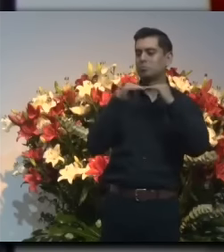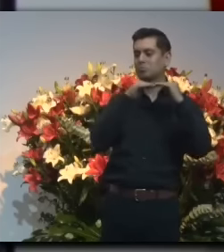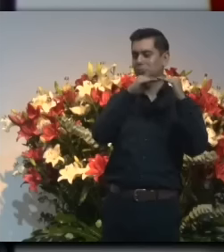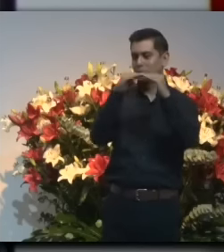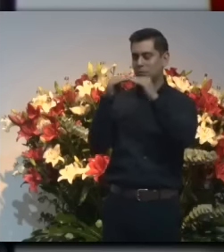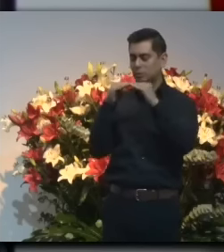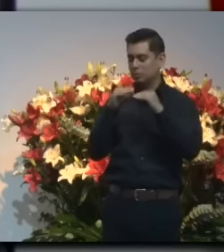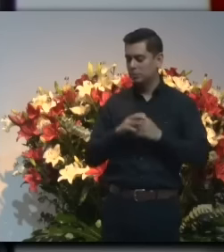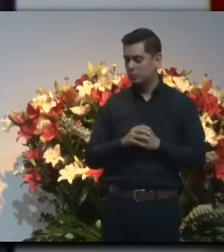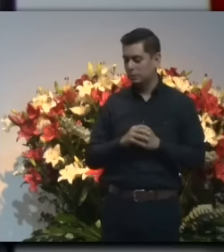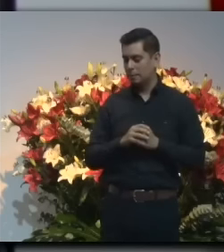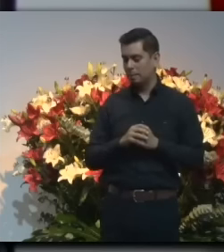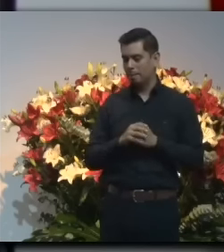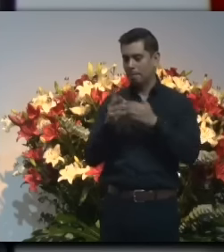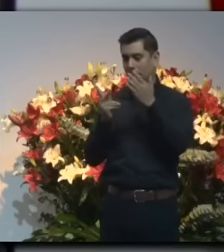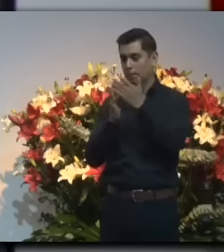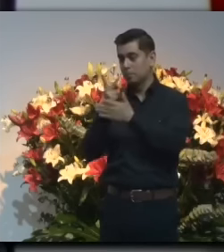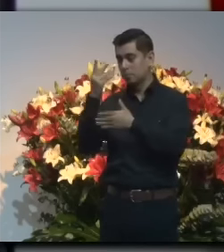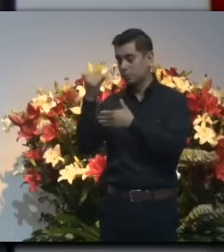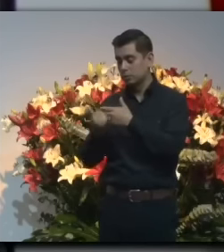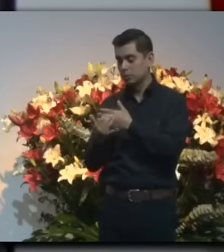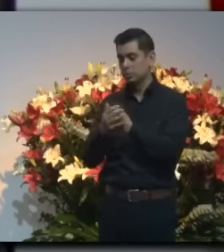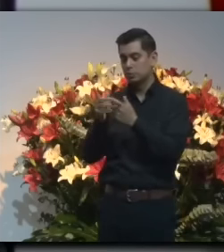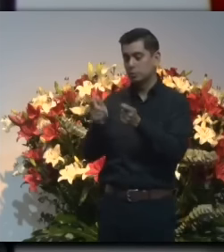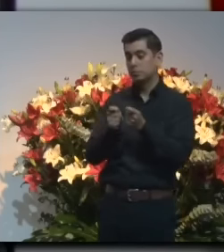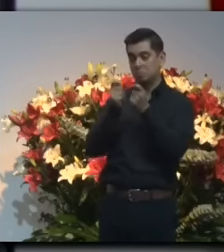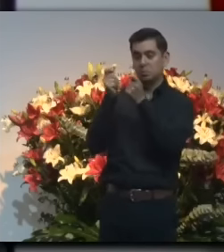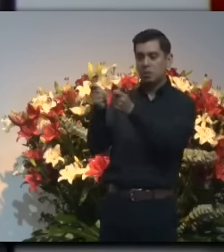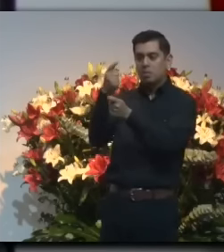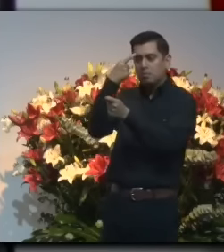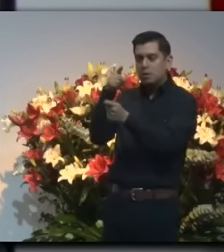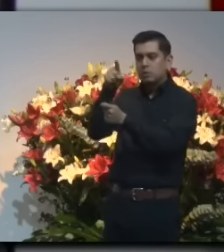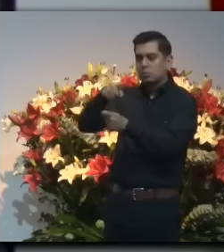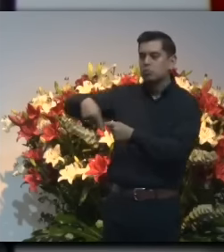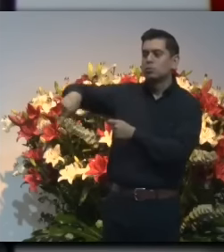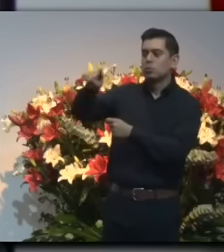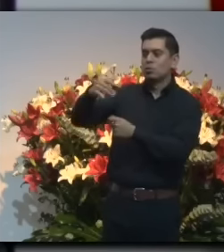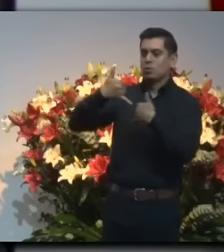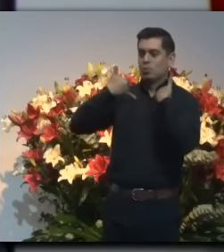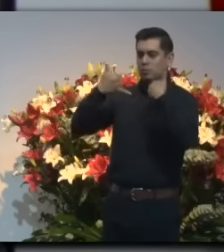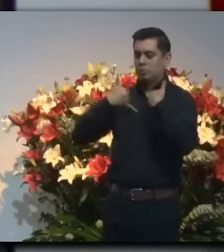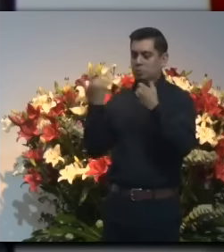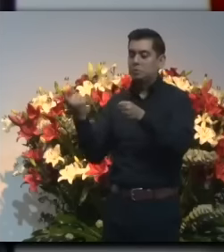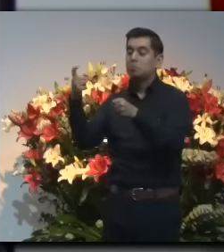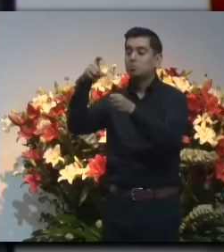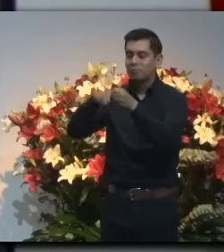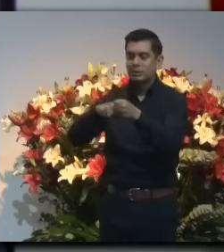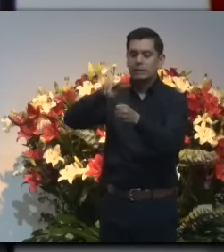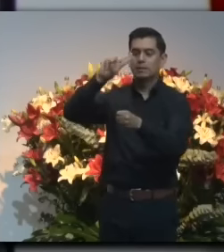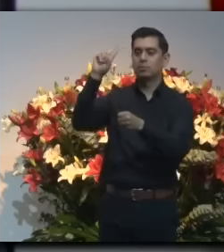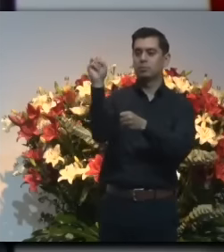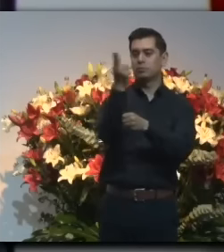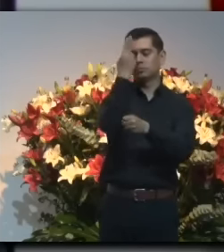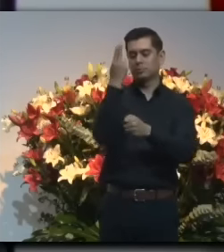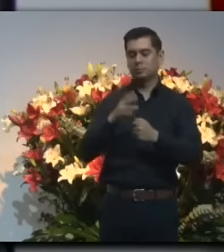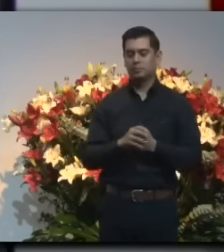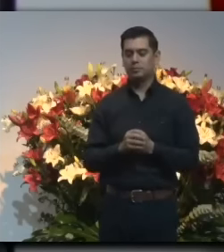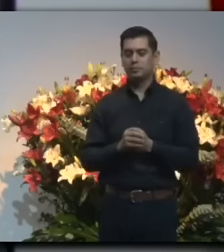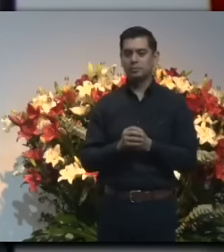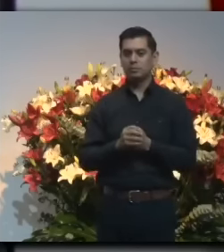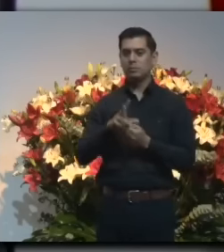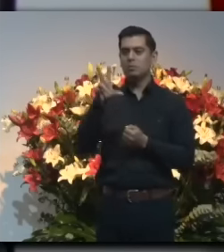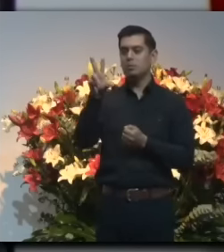tu propuesta. A mi propuesta, sí. Y tratar de que los jóvenes entren a la universidad. O sea, lo que necesitamos es, y no sería un